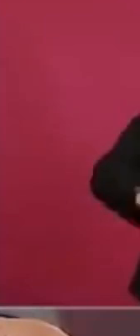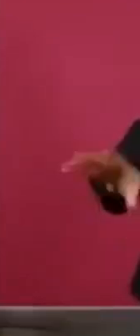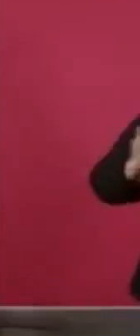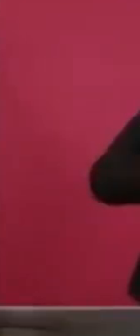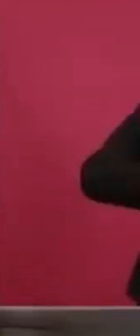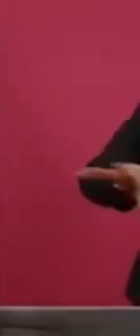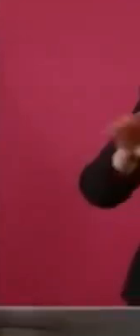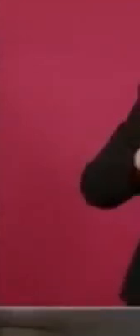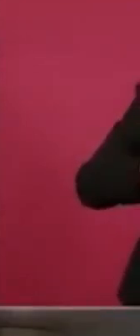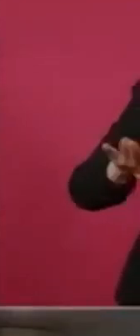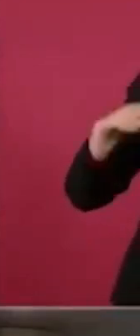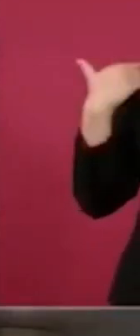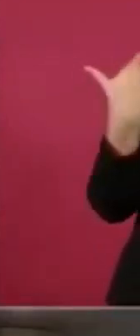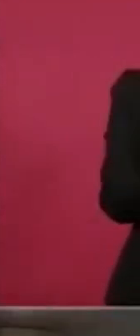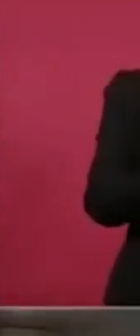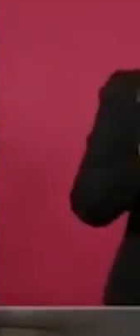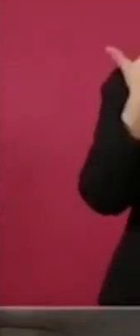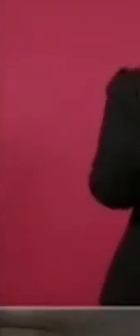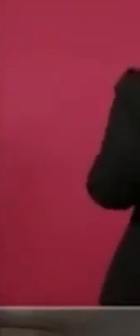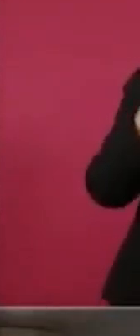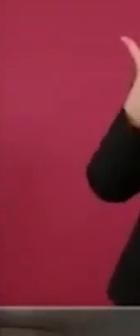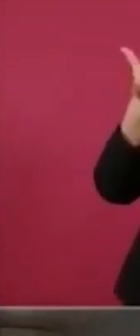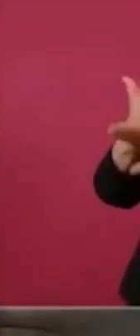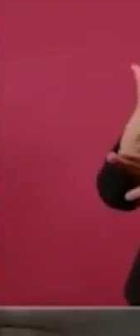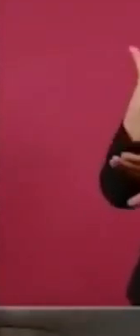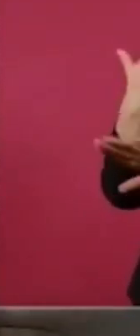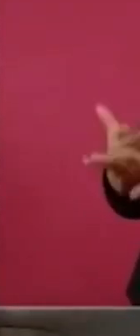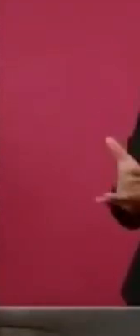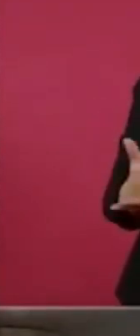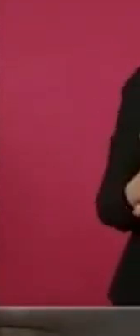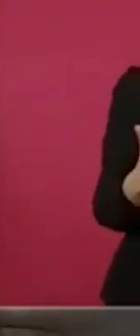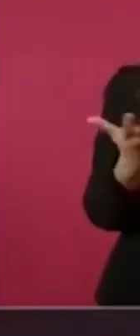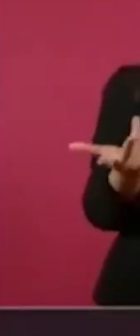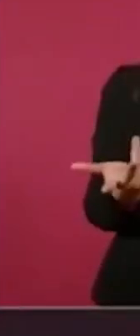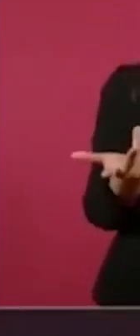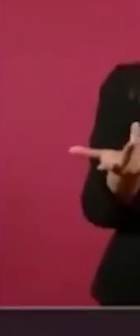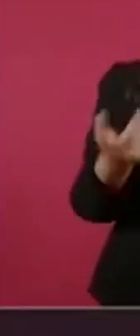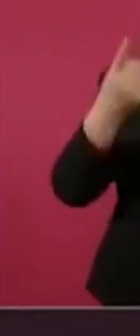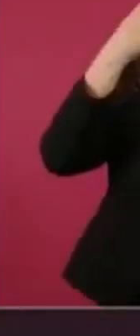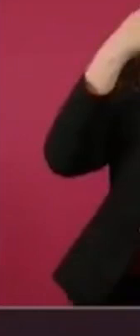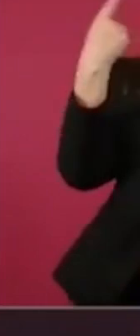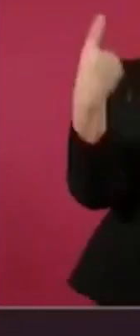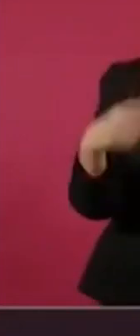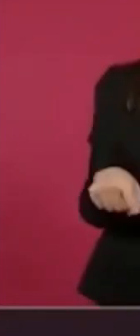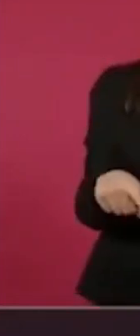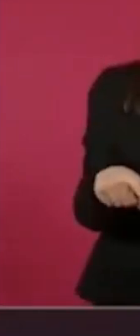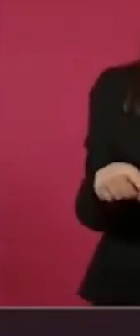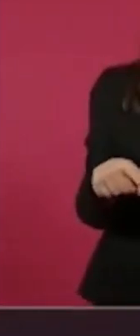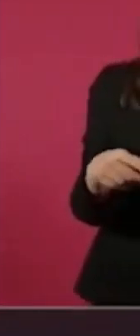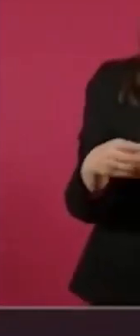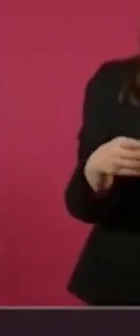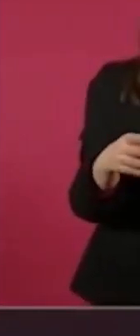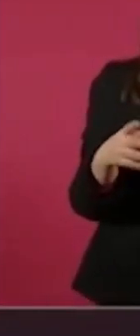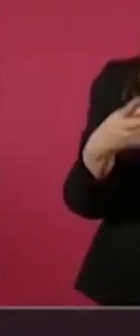es este manejo de redes sociales con bots.